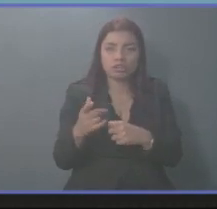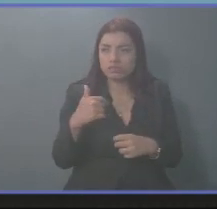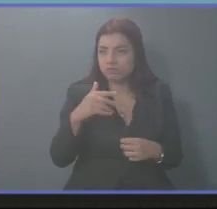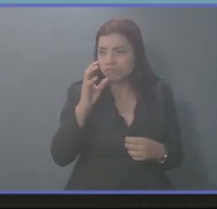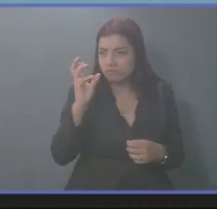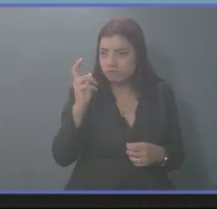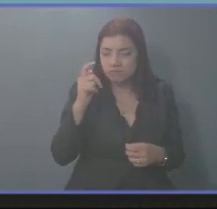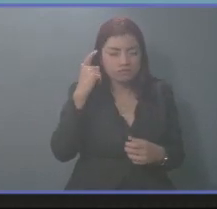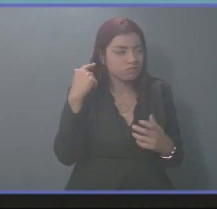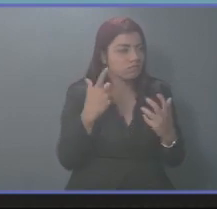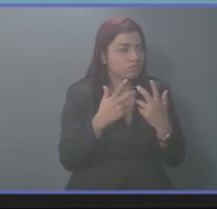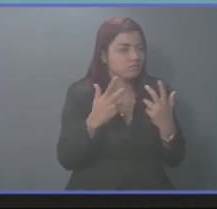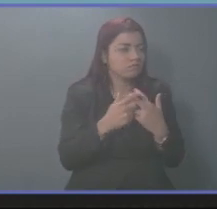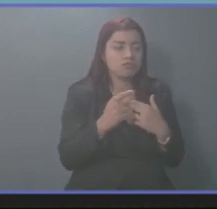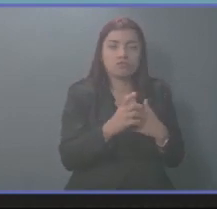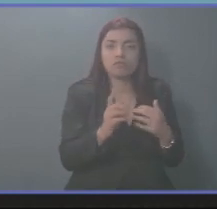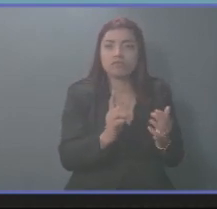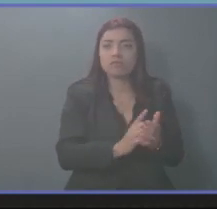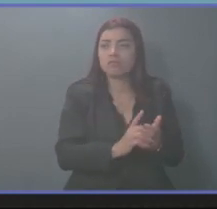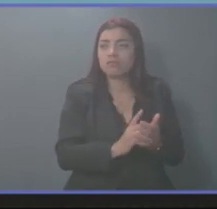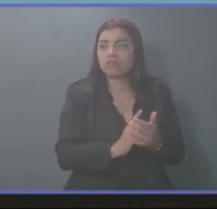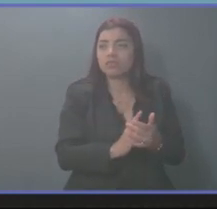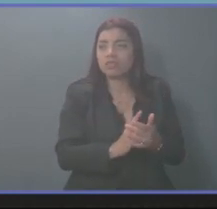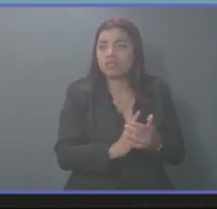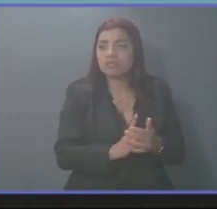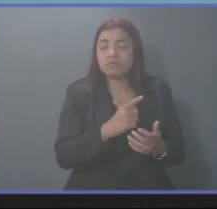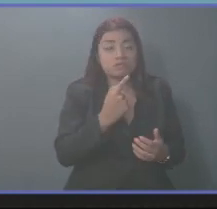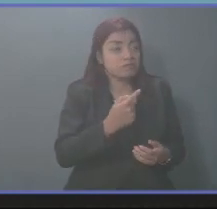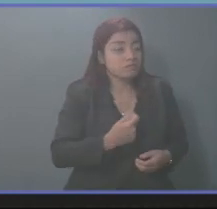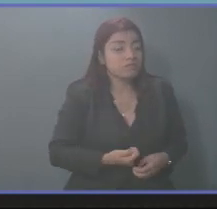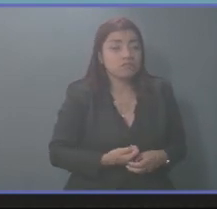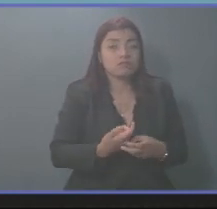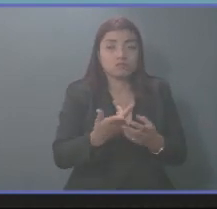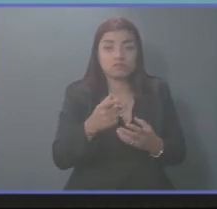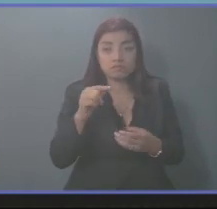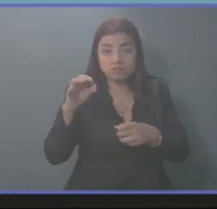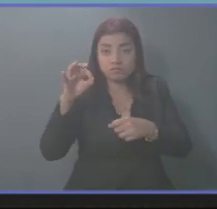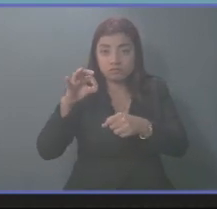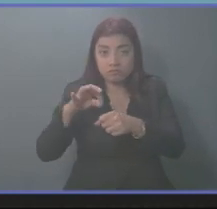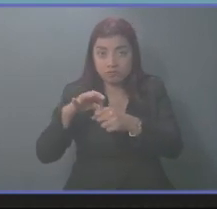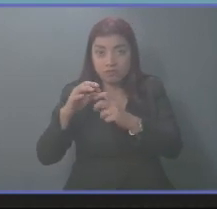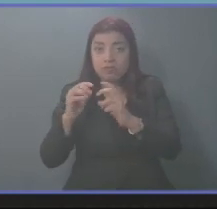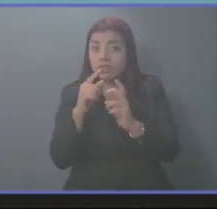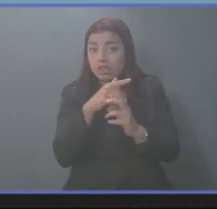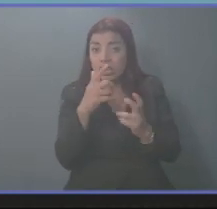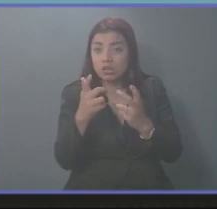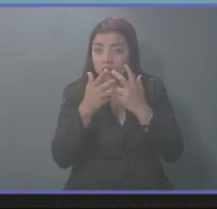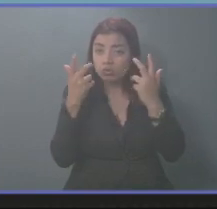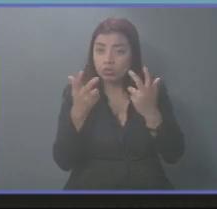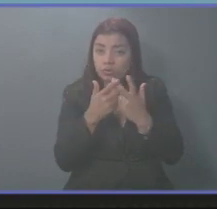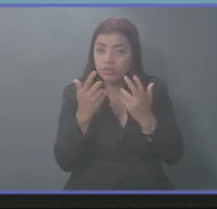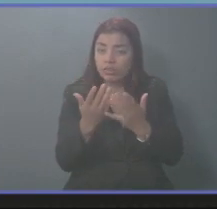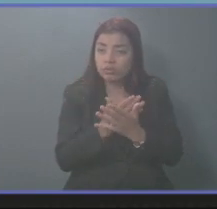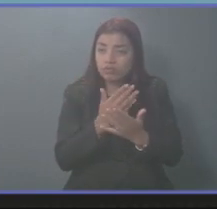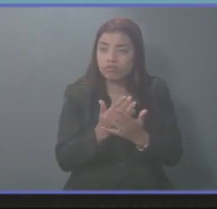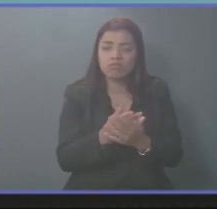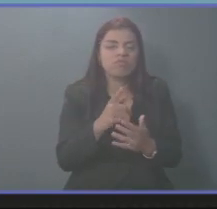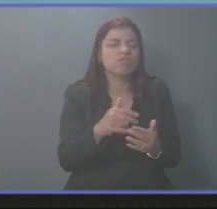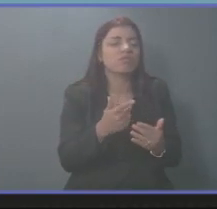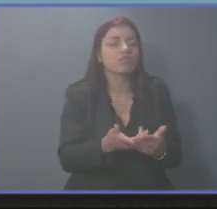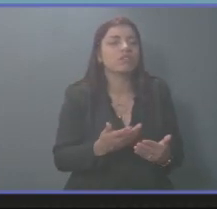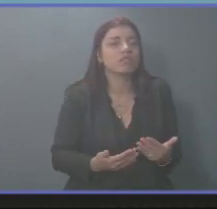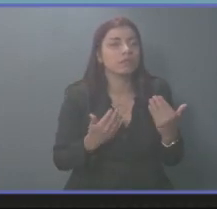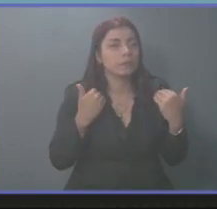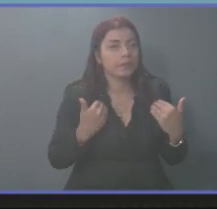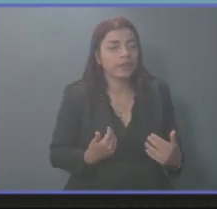a los colegas diputados y en este caso a quienes han hecho referencia a ello, que lo estudien más. En el derecho